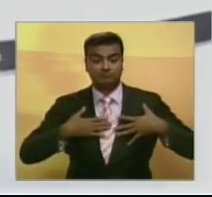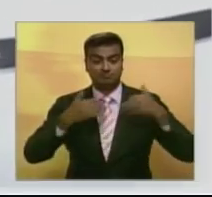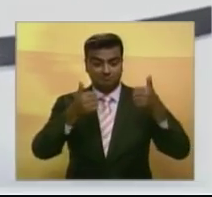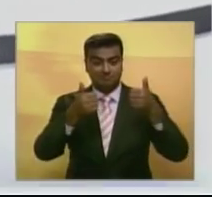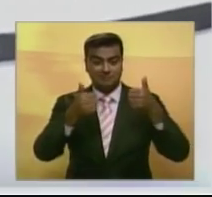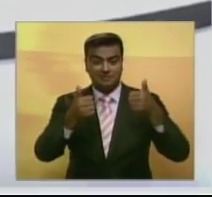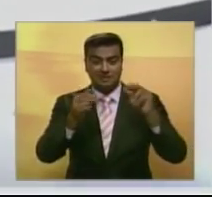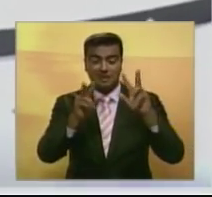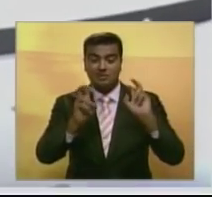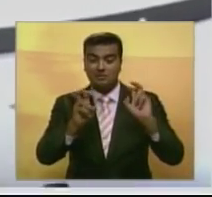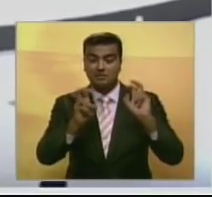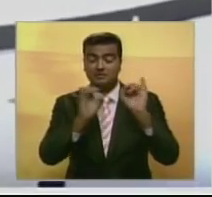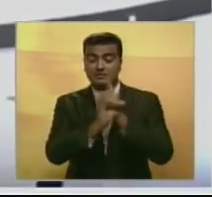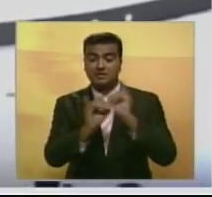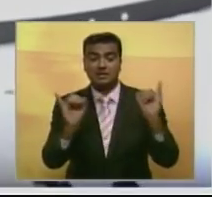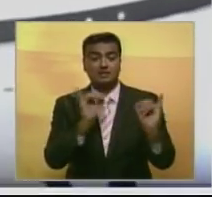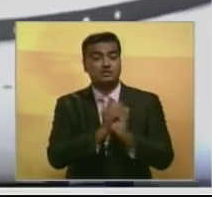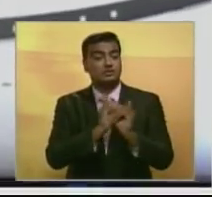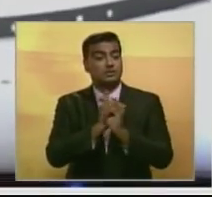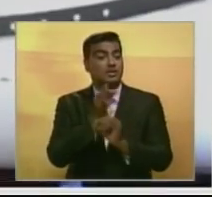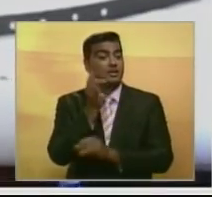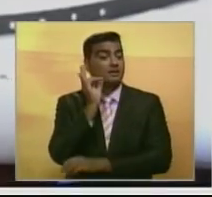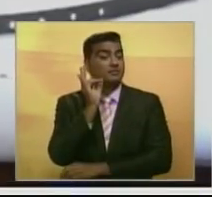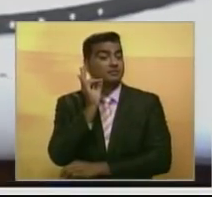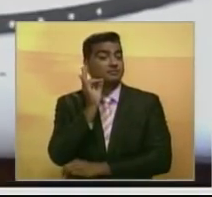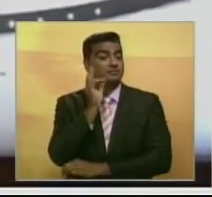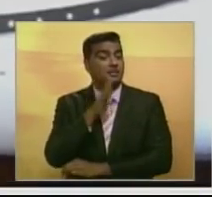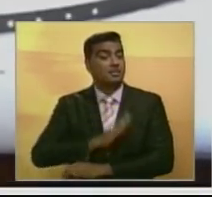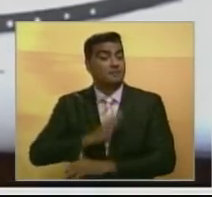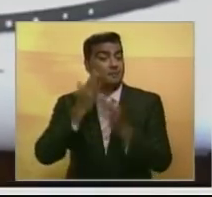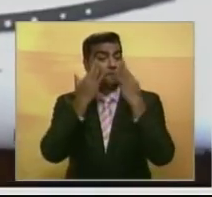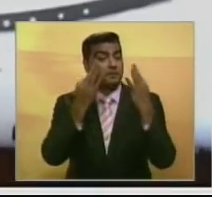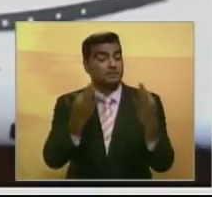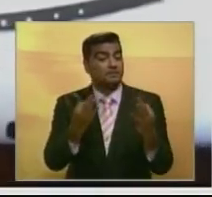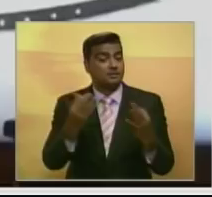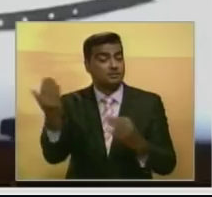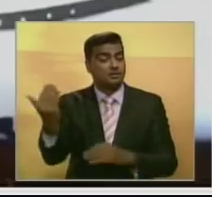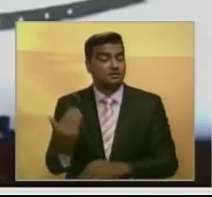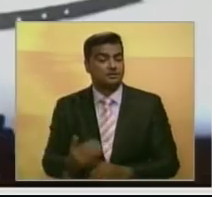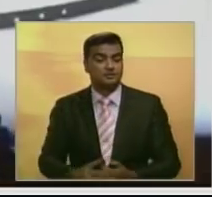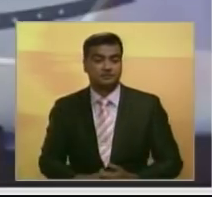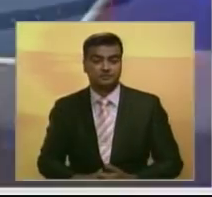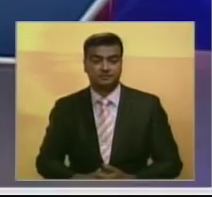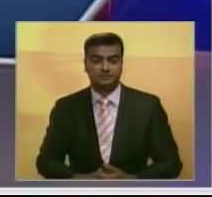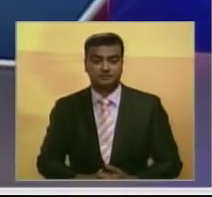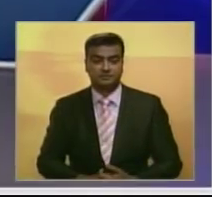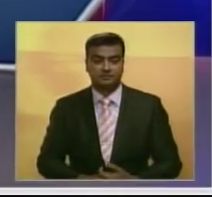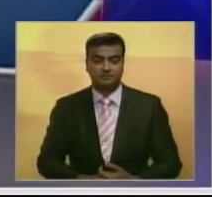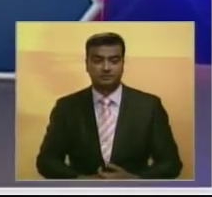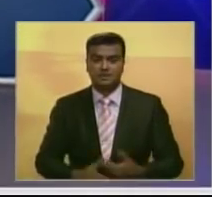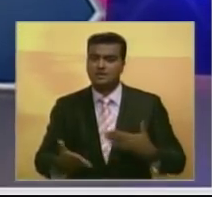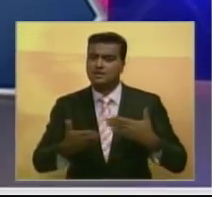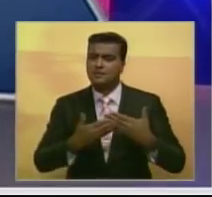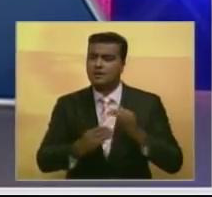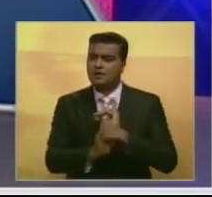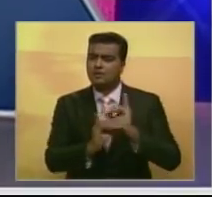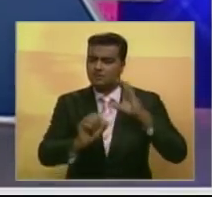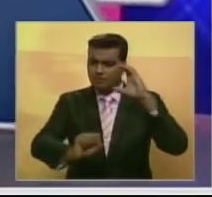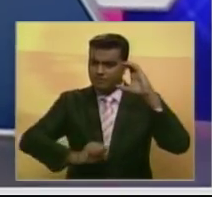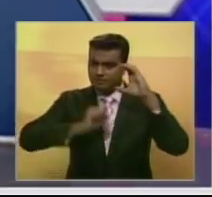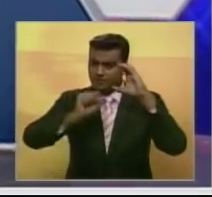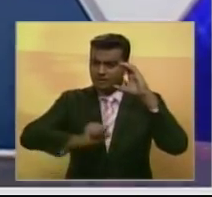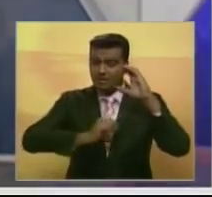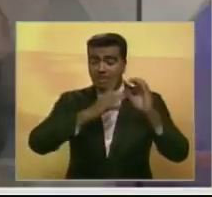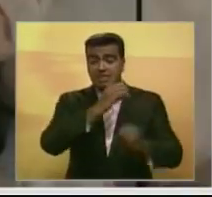la nueva soberana internacional del café y estamos atentos a su regreso. Y cerramos con el último video de